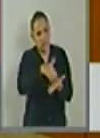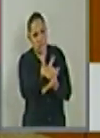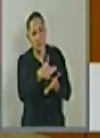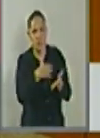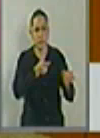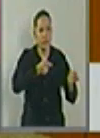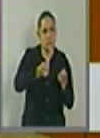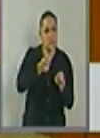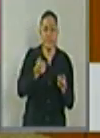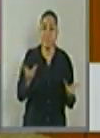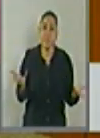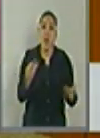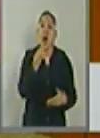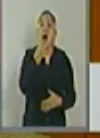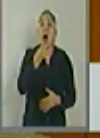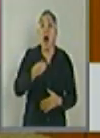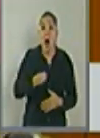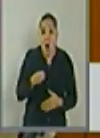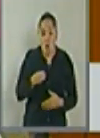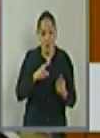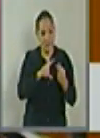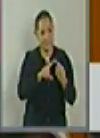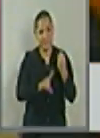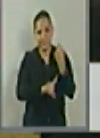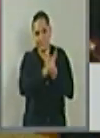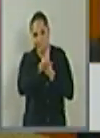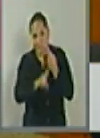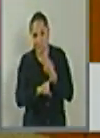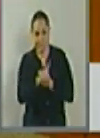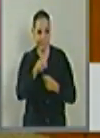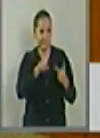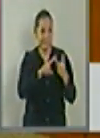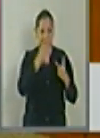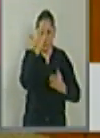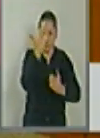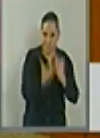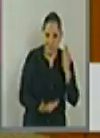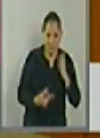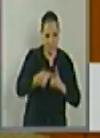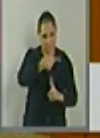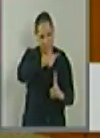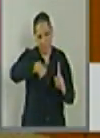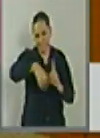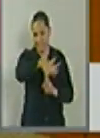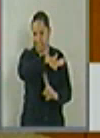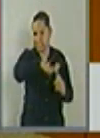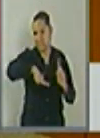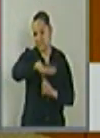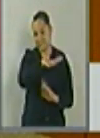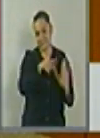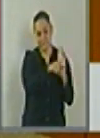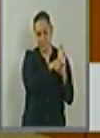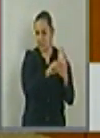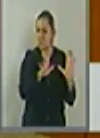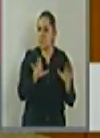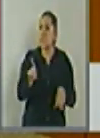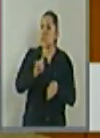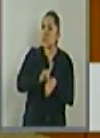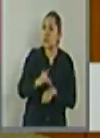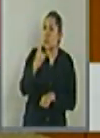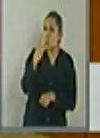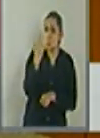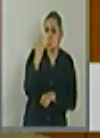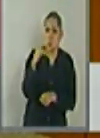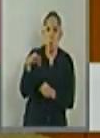de ello, de este clima general, el pasado domingo 1 de julio tuvimos una jornada electoral